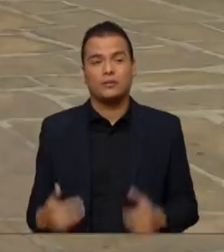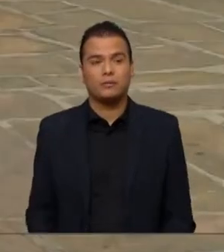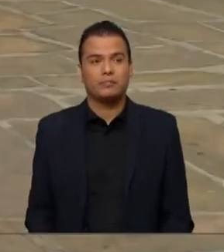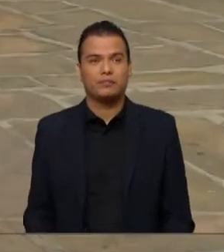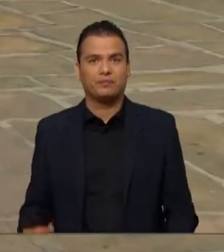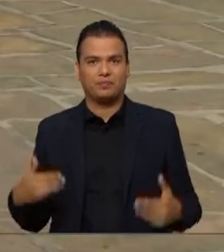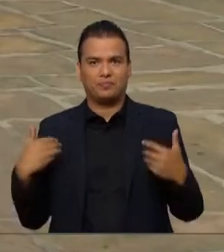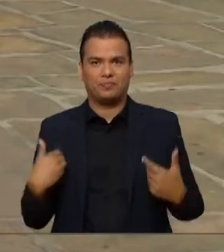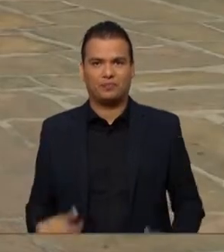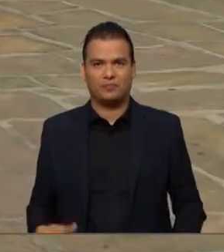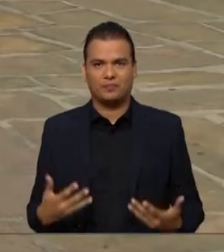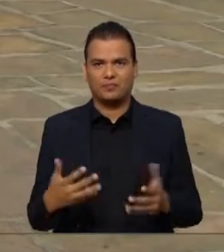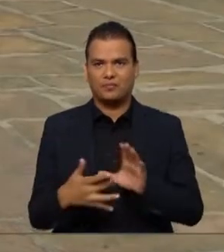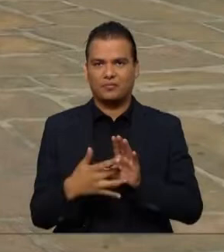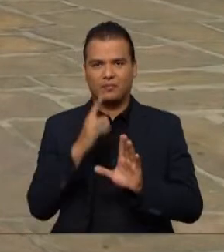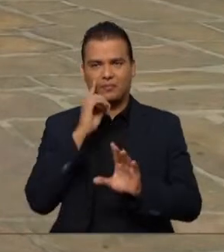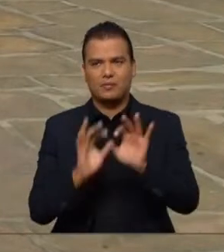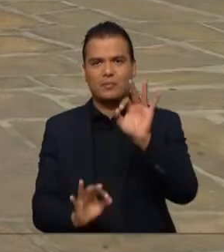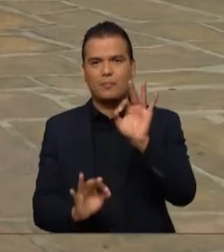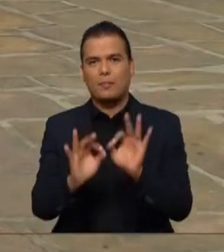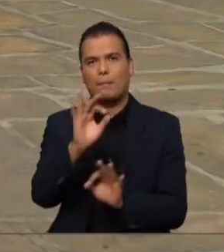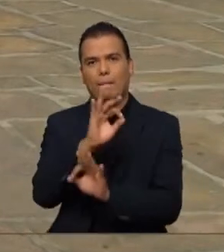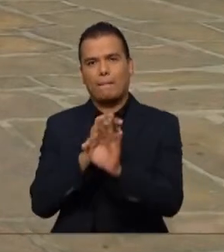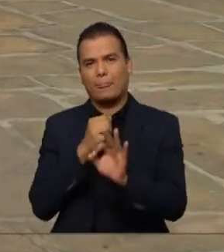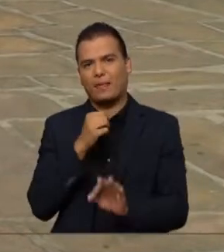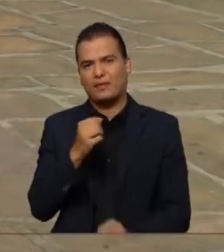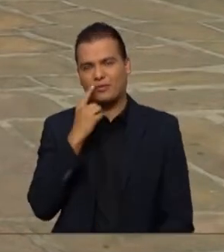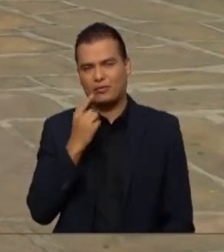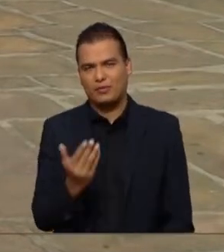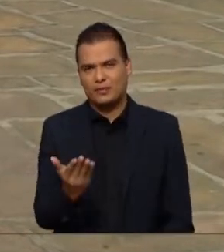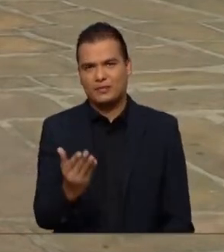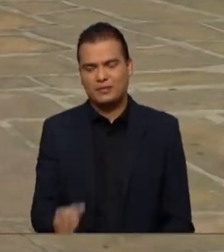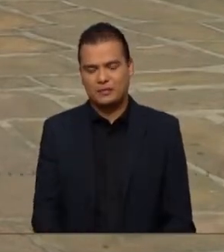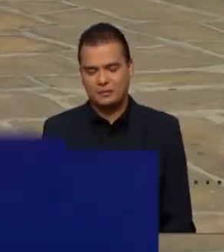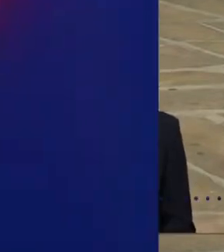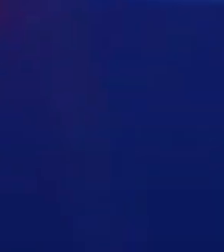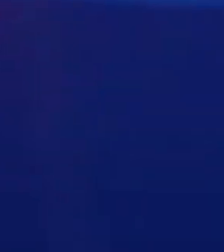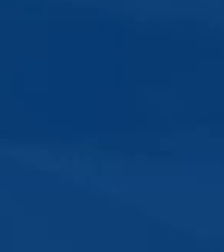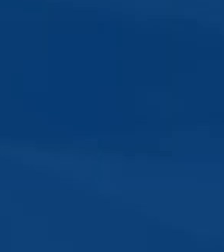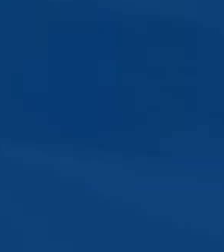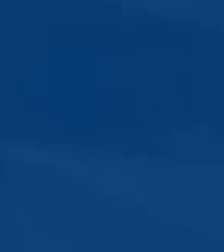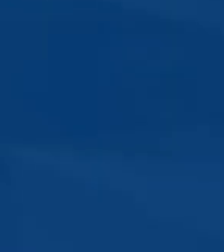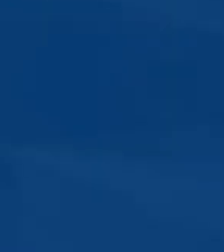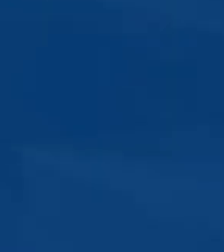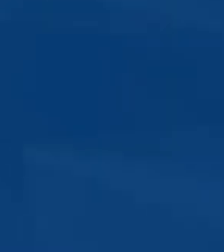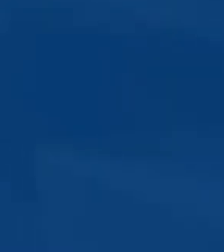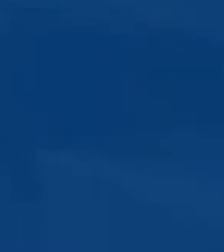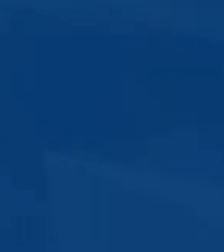Desde las carreteras en Colombia, William Marulanda, Ciclismo, Telepacífico Noticias.